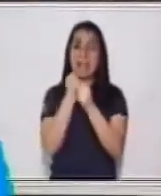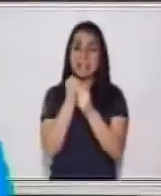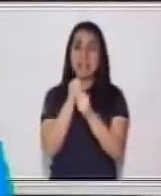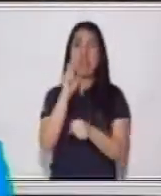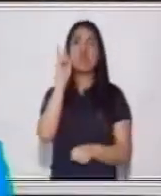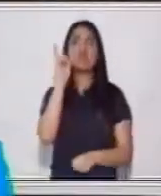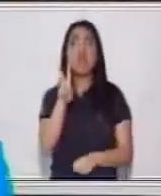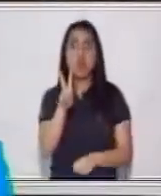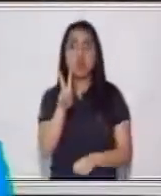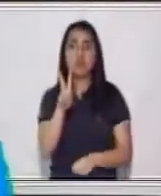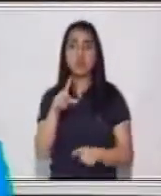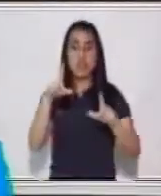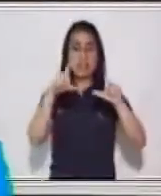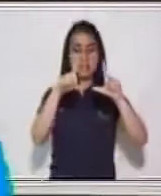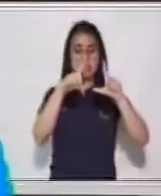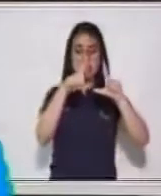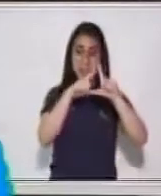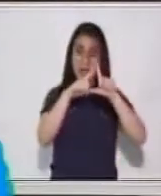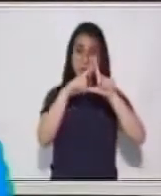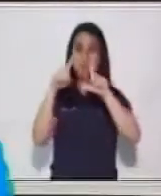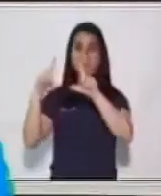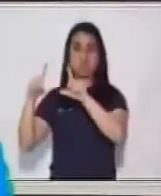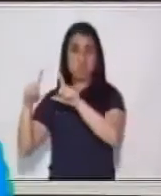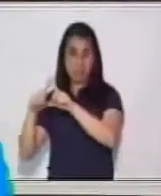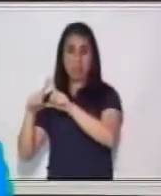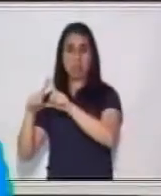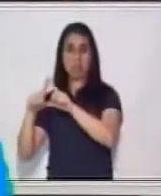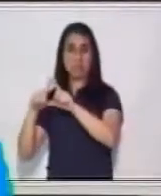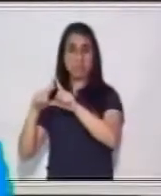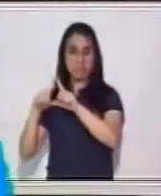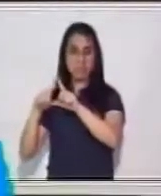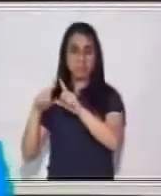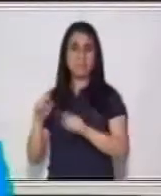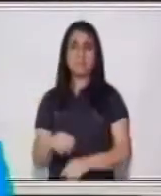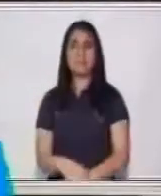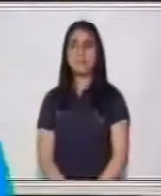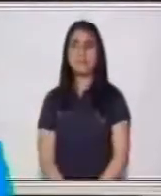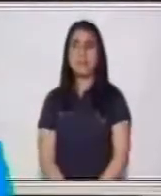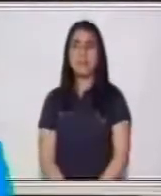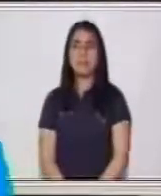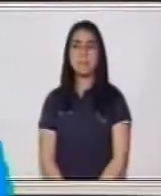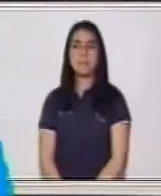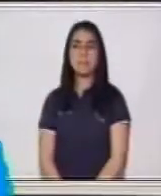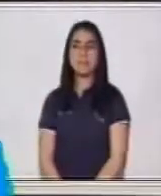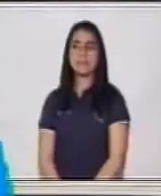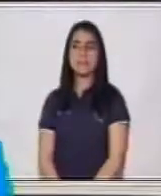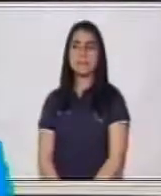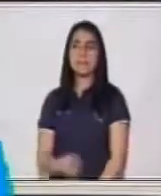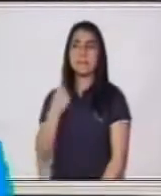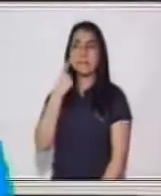rectángulos. El primero, tenemos